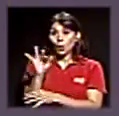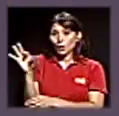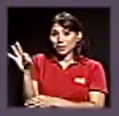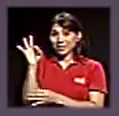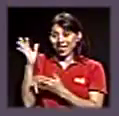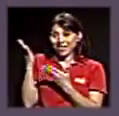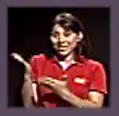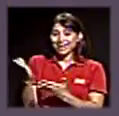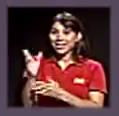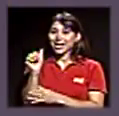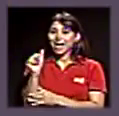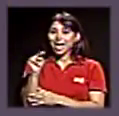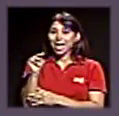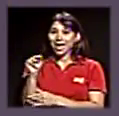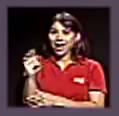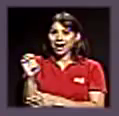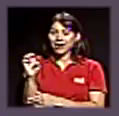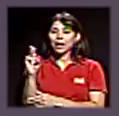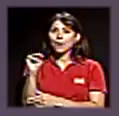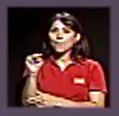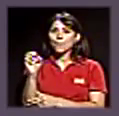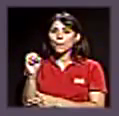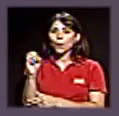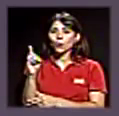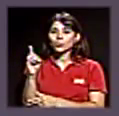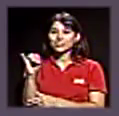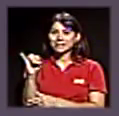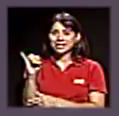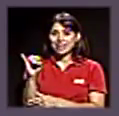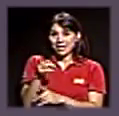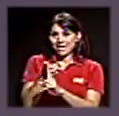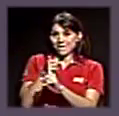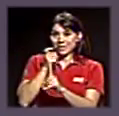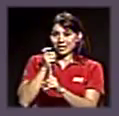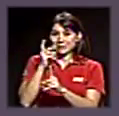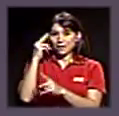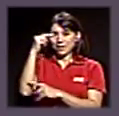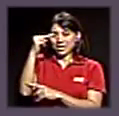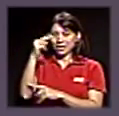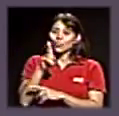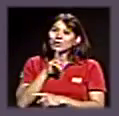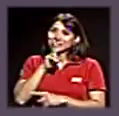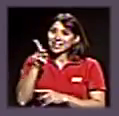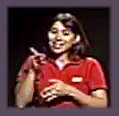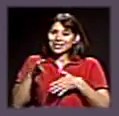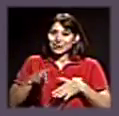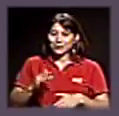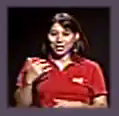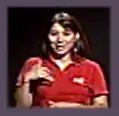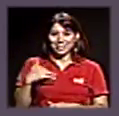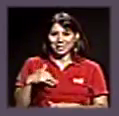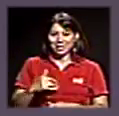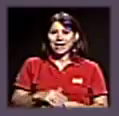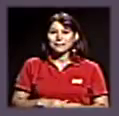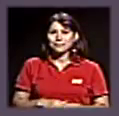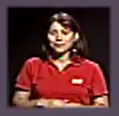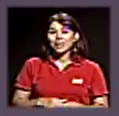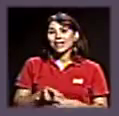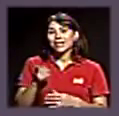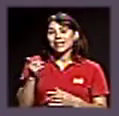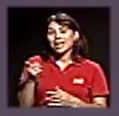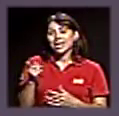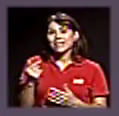invitada también a Anne Moxie, que nos visita desde México, aunque es original de Argentina, y que